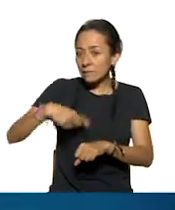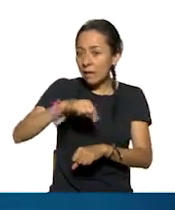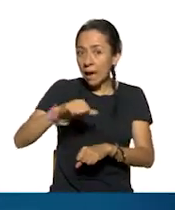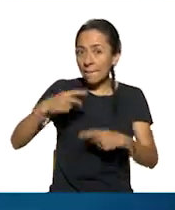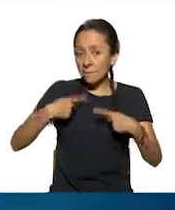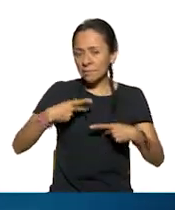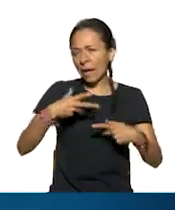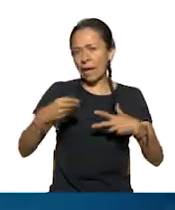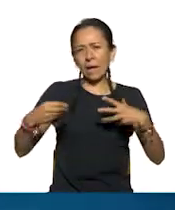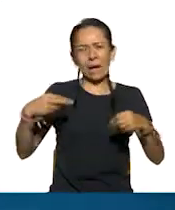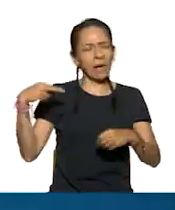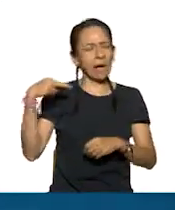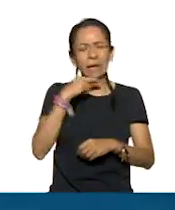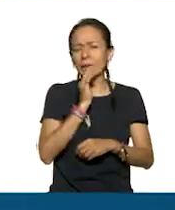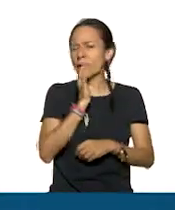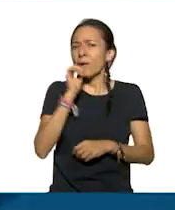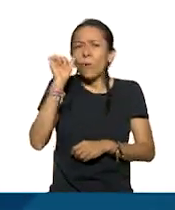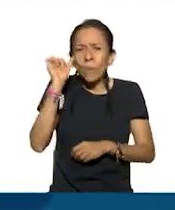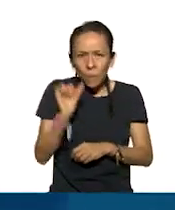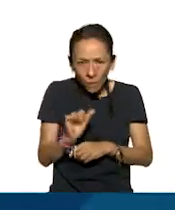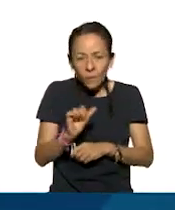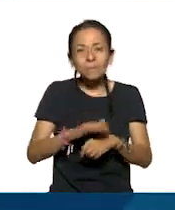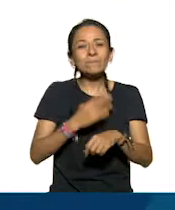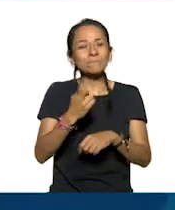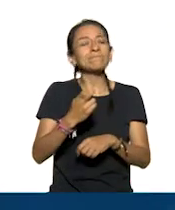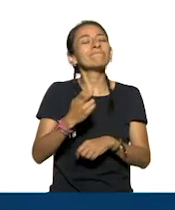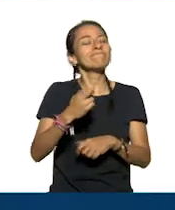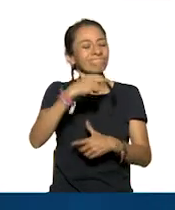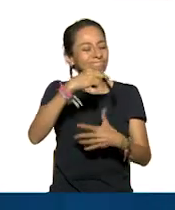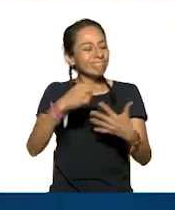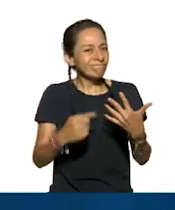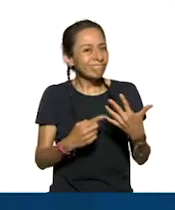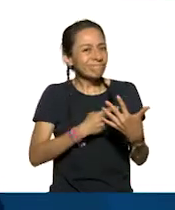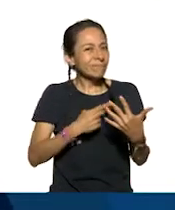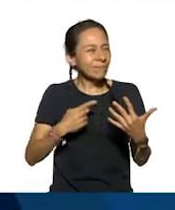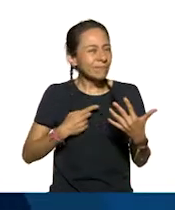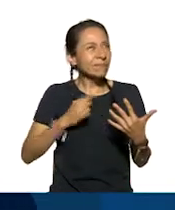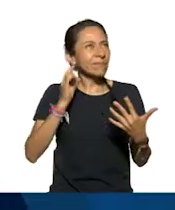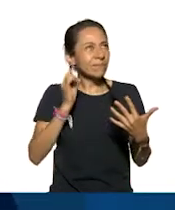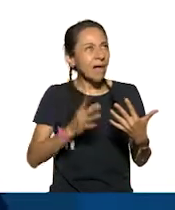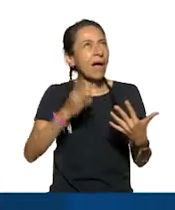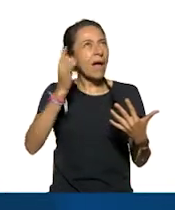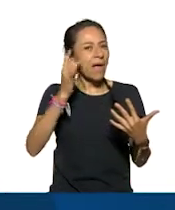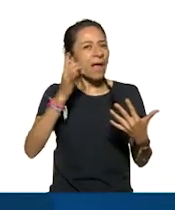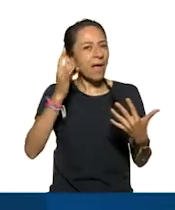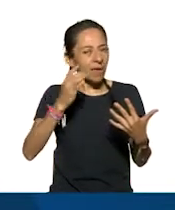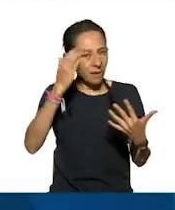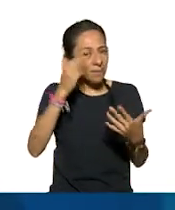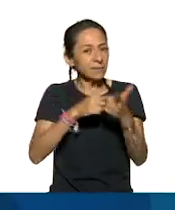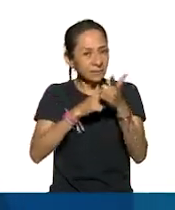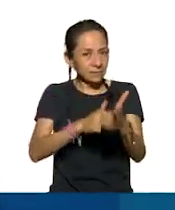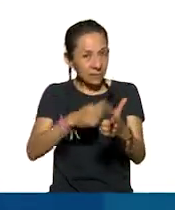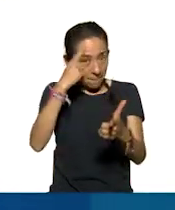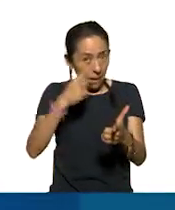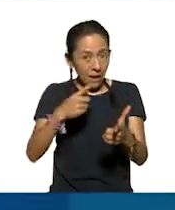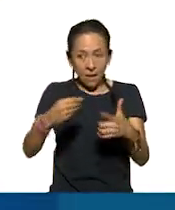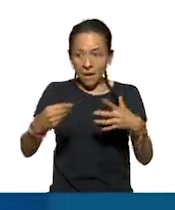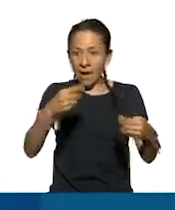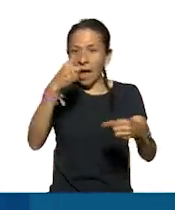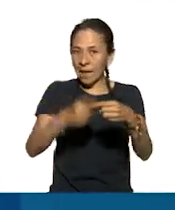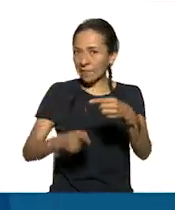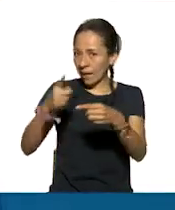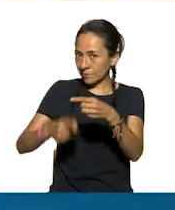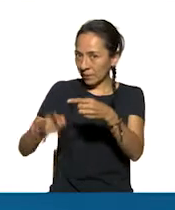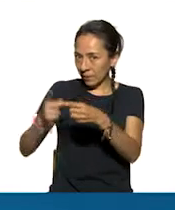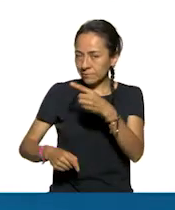personas. Por eso hay que continuar cuidándonos siguiendo las buenas prácticas que ya todos conocemos para evitar contagiarnos.